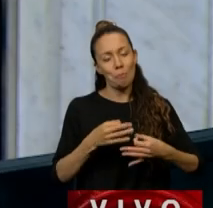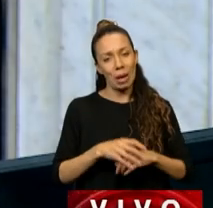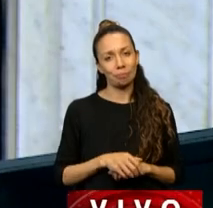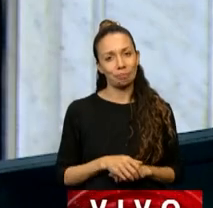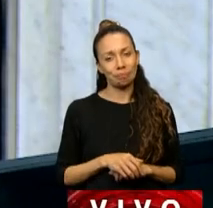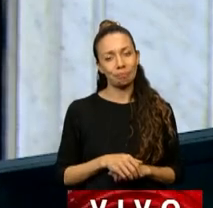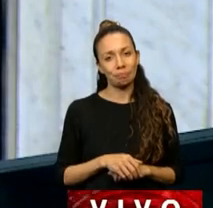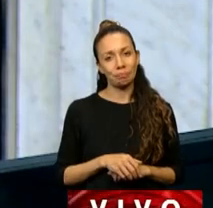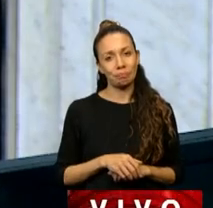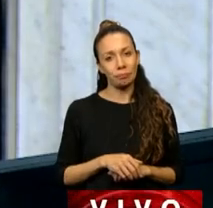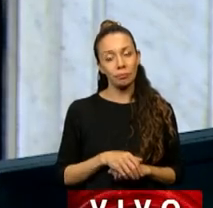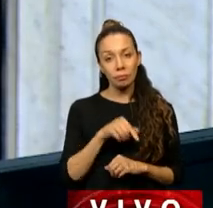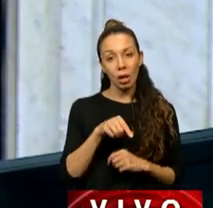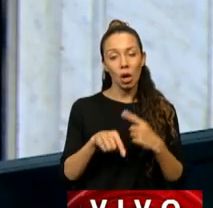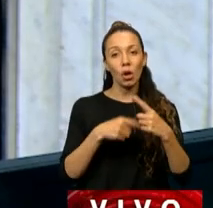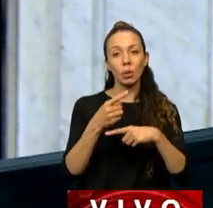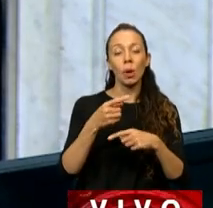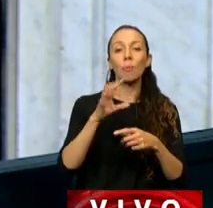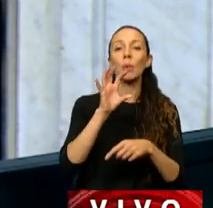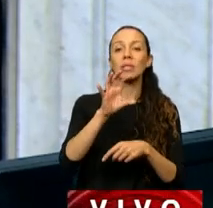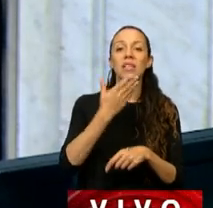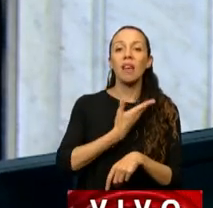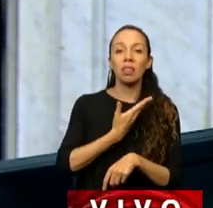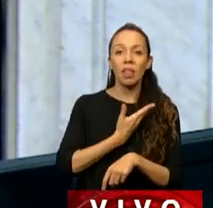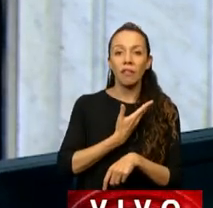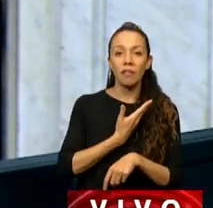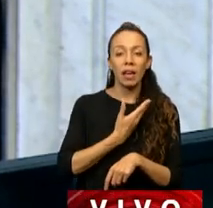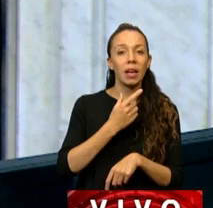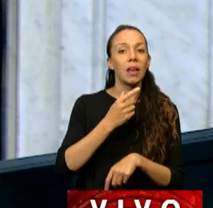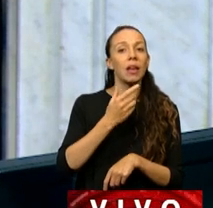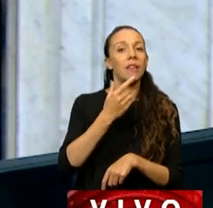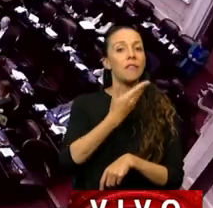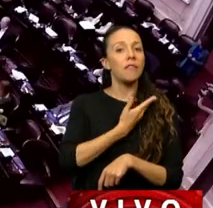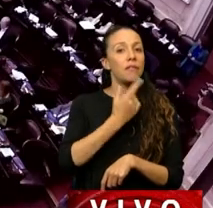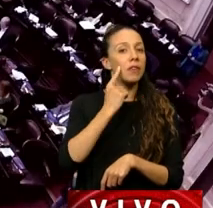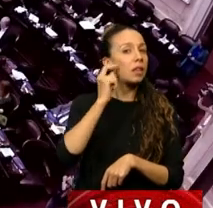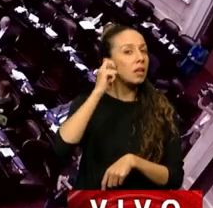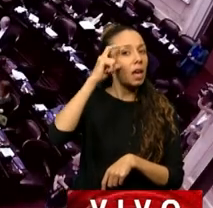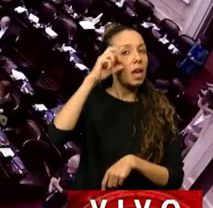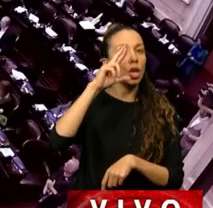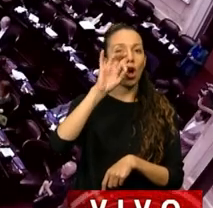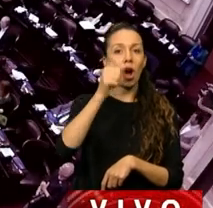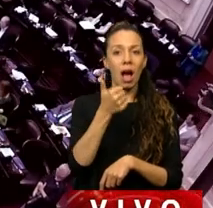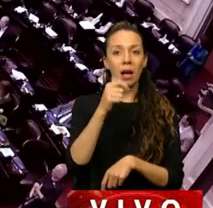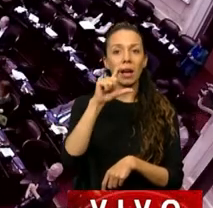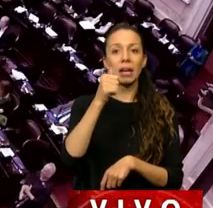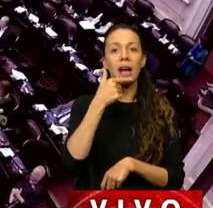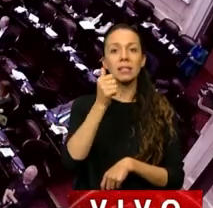Continúa en el uso de la palabra la diputada por la provincia de Santa Fe, Germana Figueroa Casas.